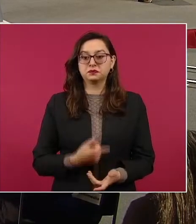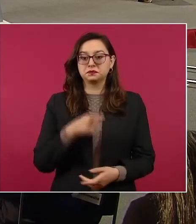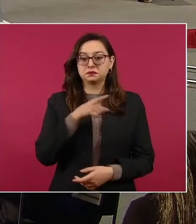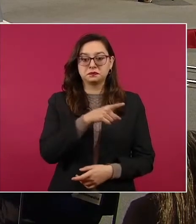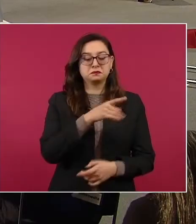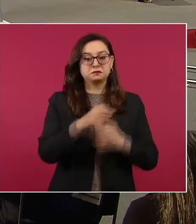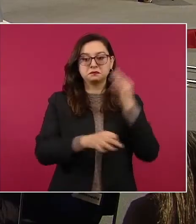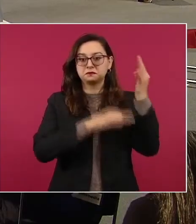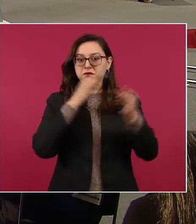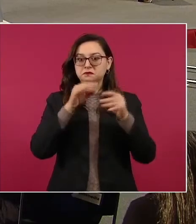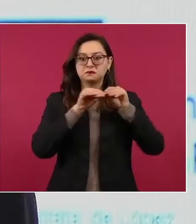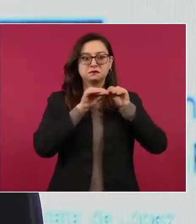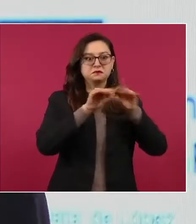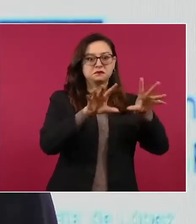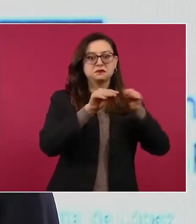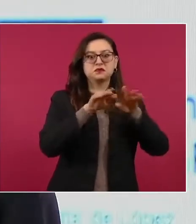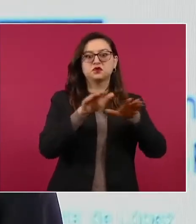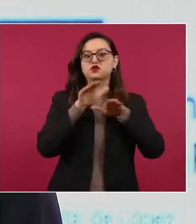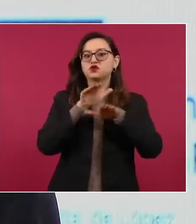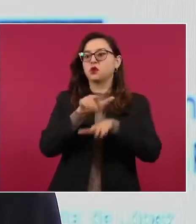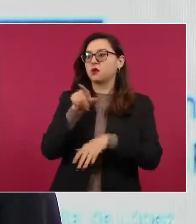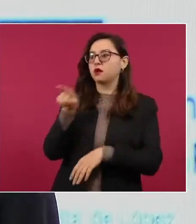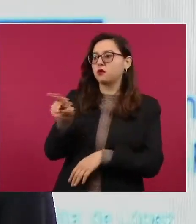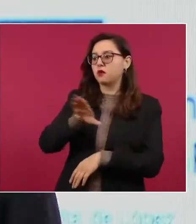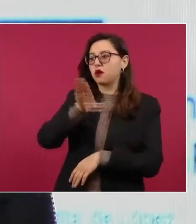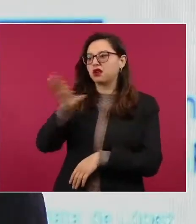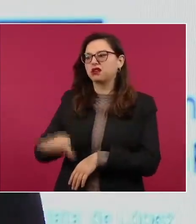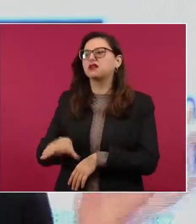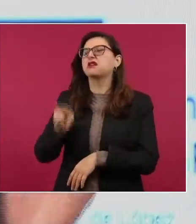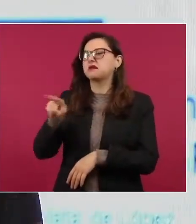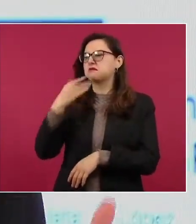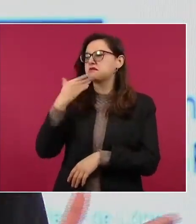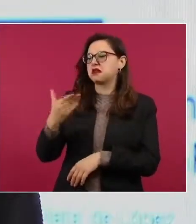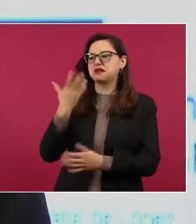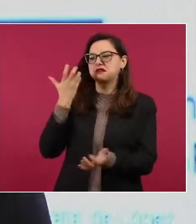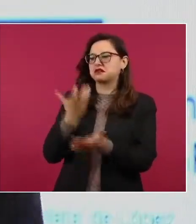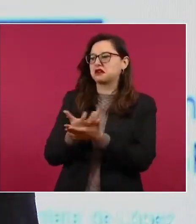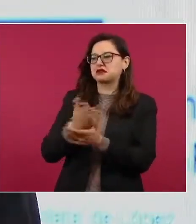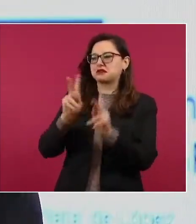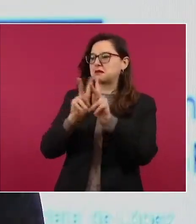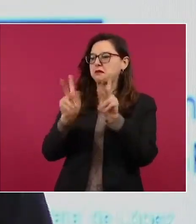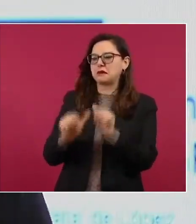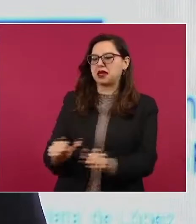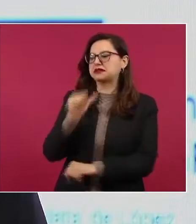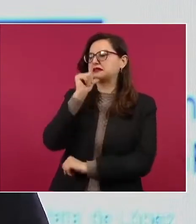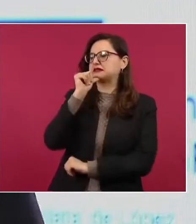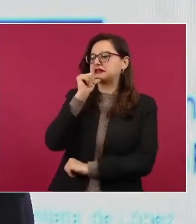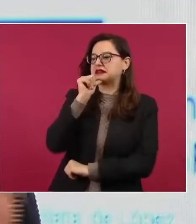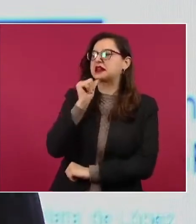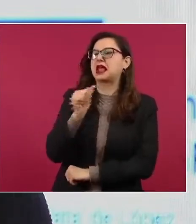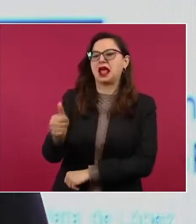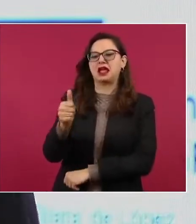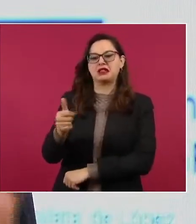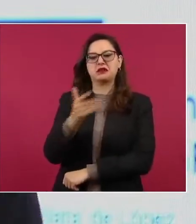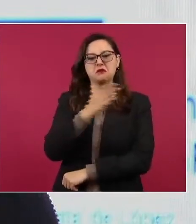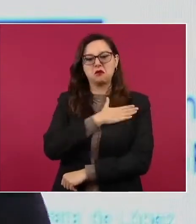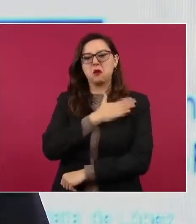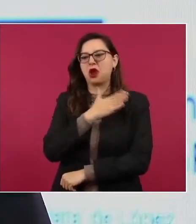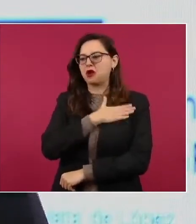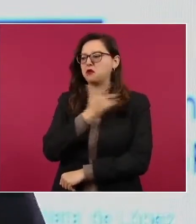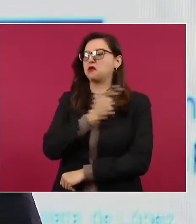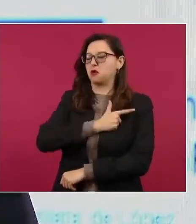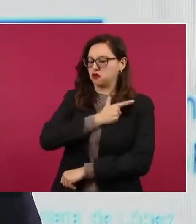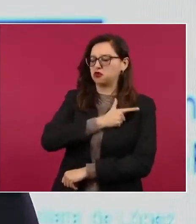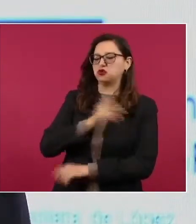fiscal. Luego procedieron, porque no les fue suficiente nada más mentir sobre la enfermedad y la